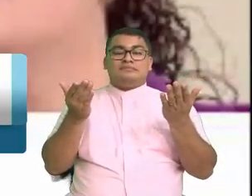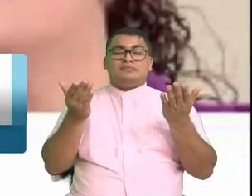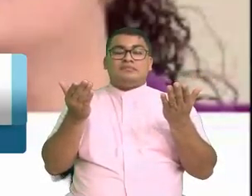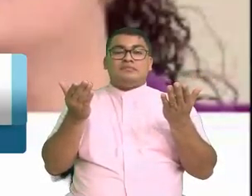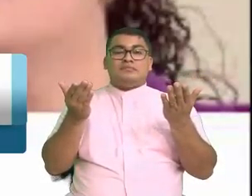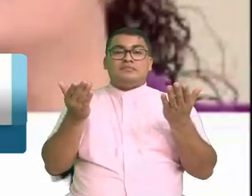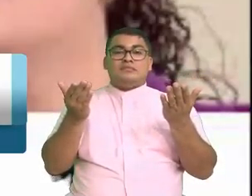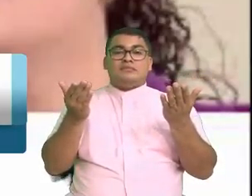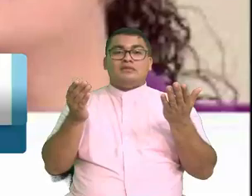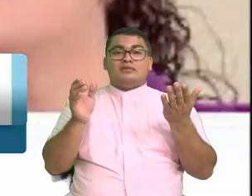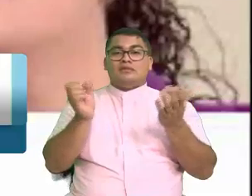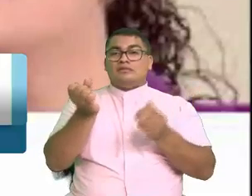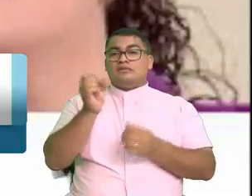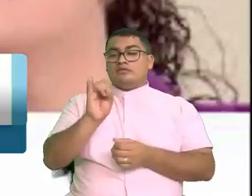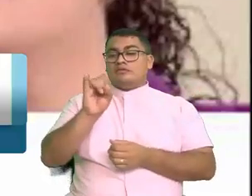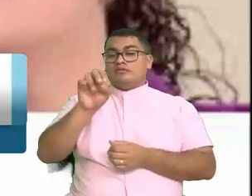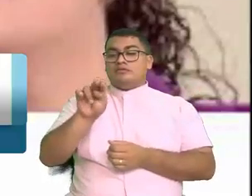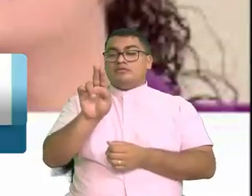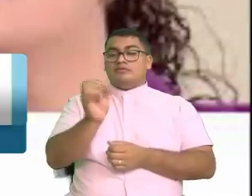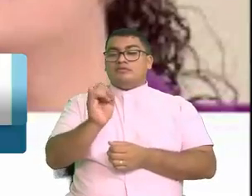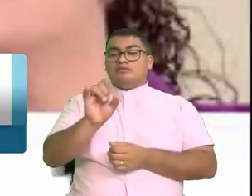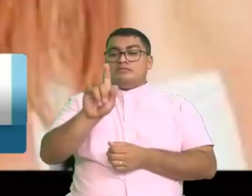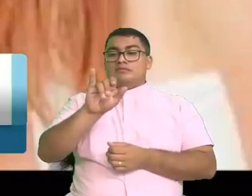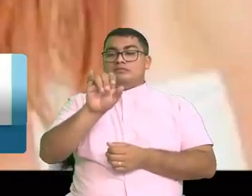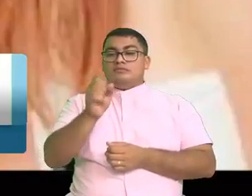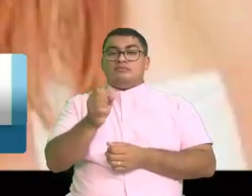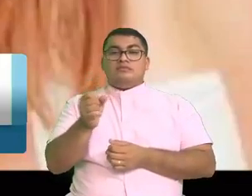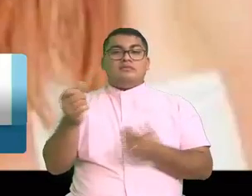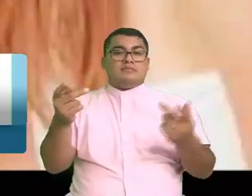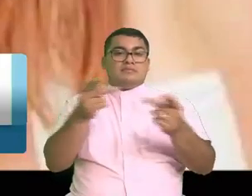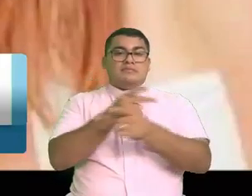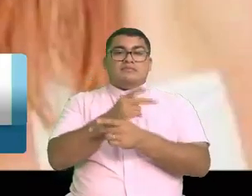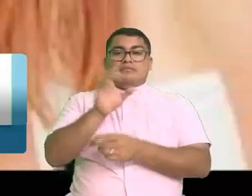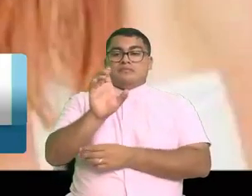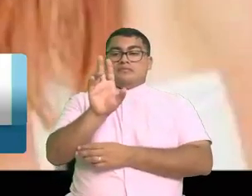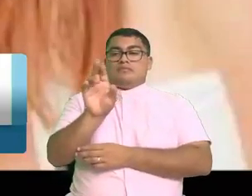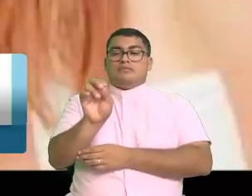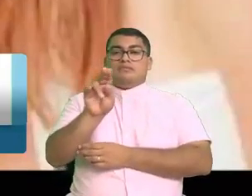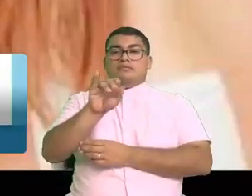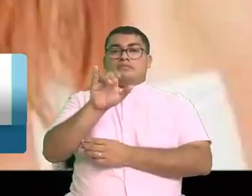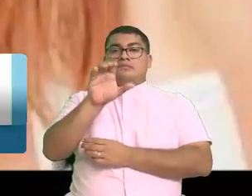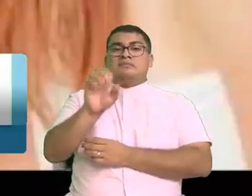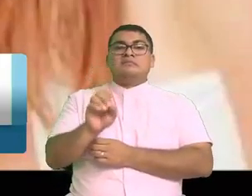a una sinusitis crónica. La sinusitis crónica pueden